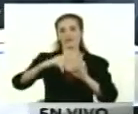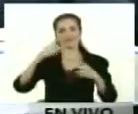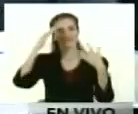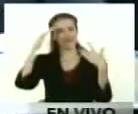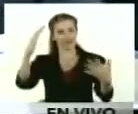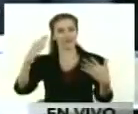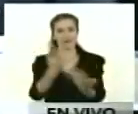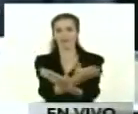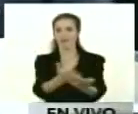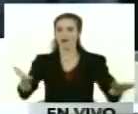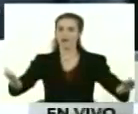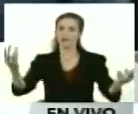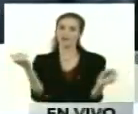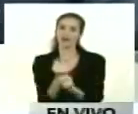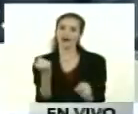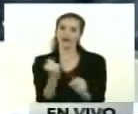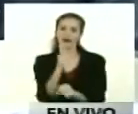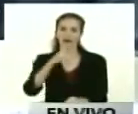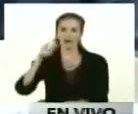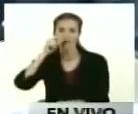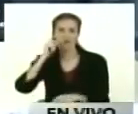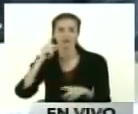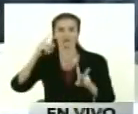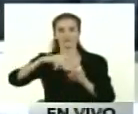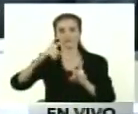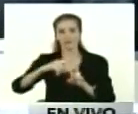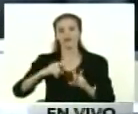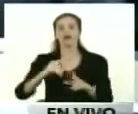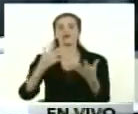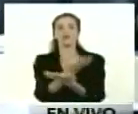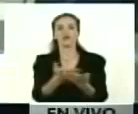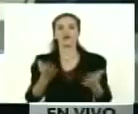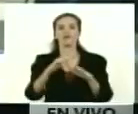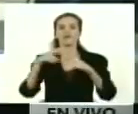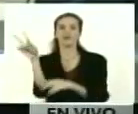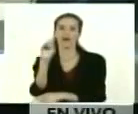saludo a todos los trabajadores Venezolana de Televisión y a toda Venezuela.